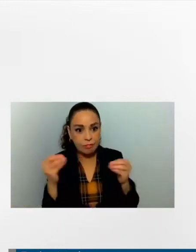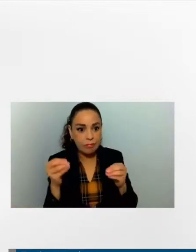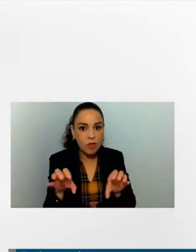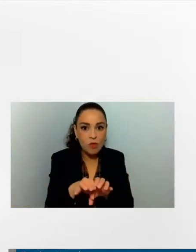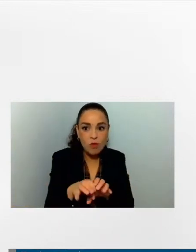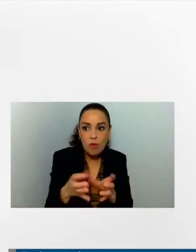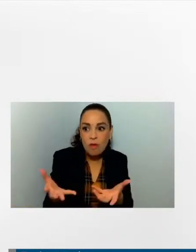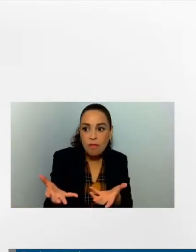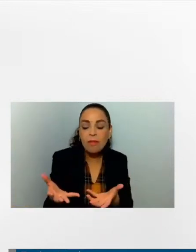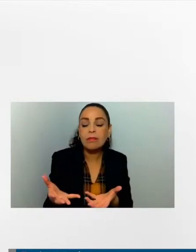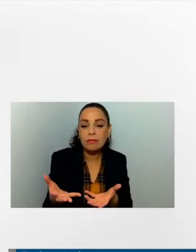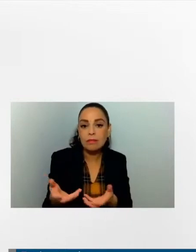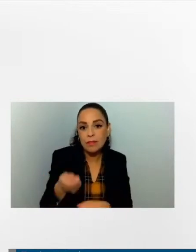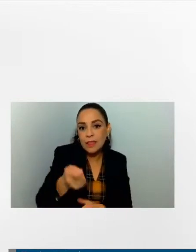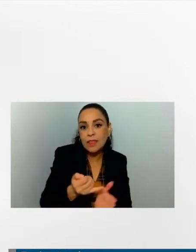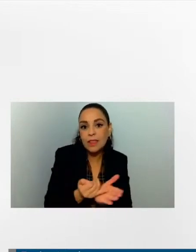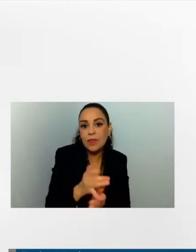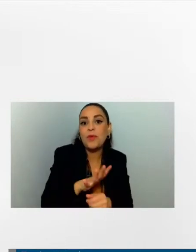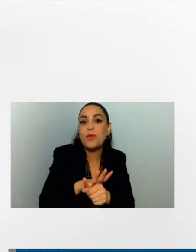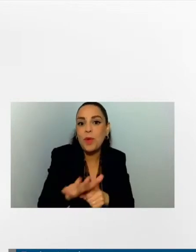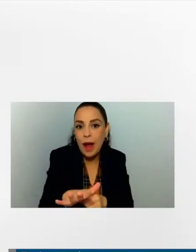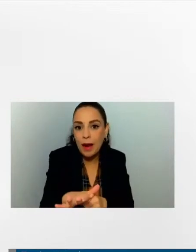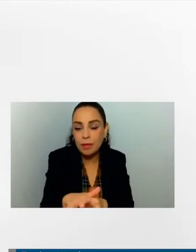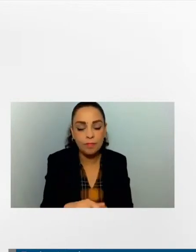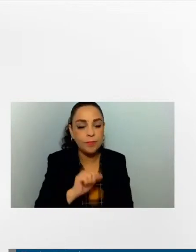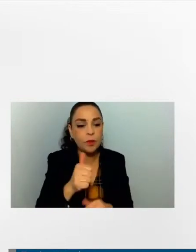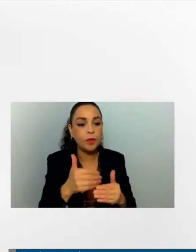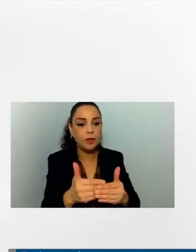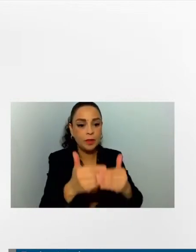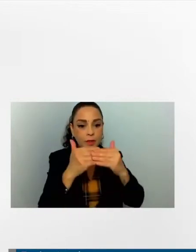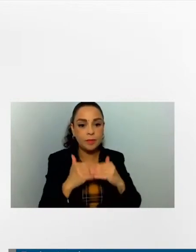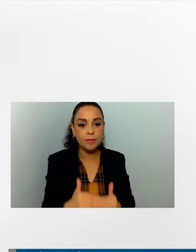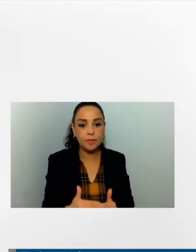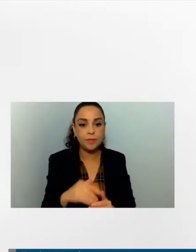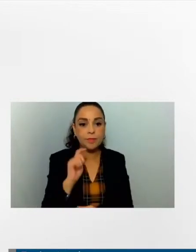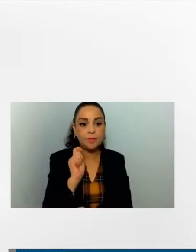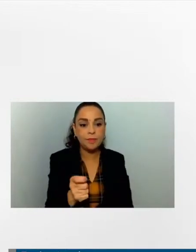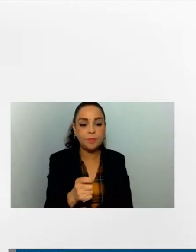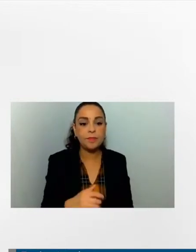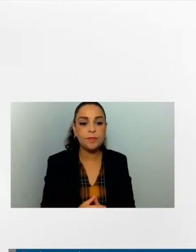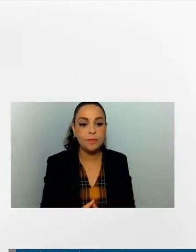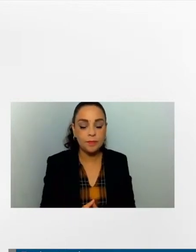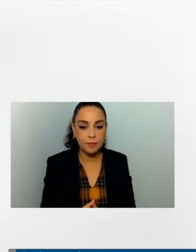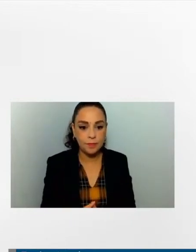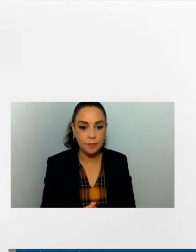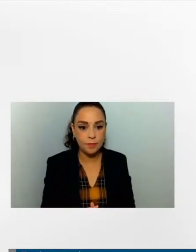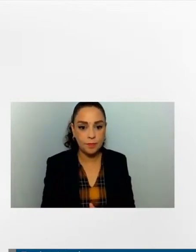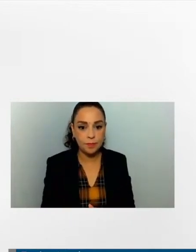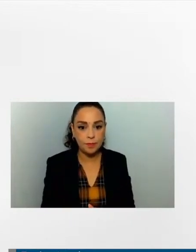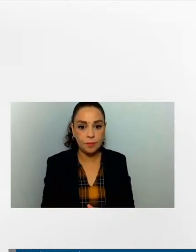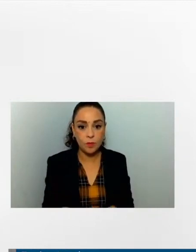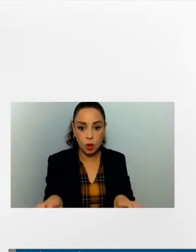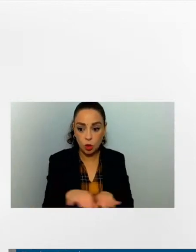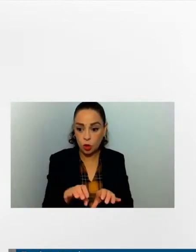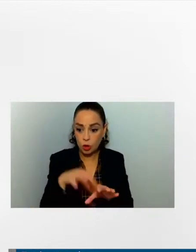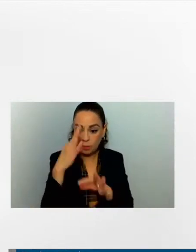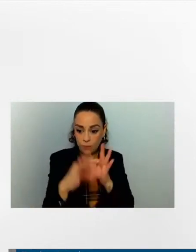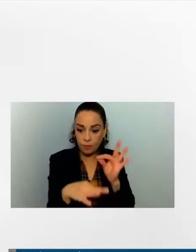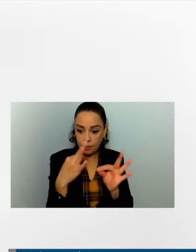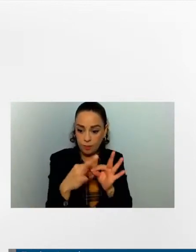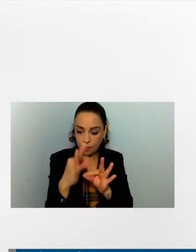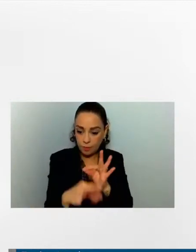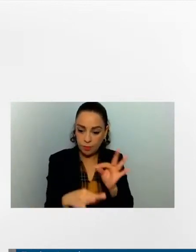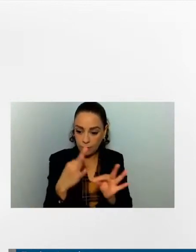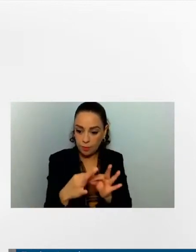Otra pregunta que se ve ahí en escenarios de litigio es ¿cómo cumple con la obligación de alimentos quien tiene la guardia